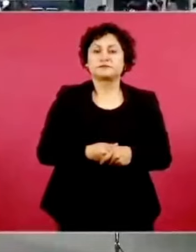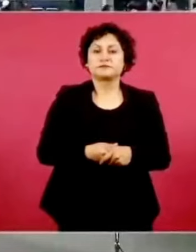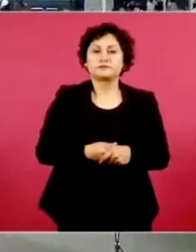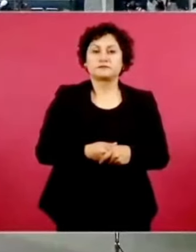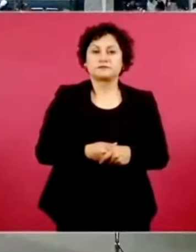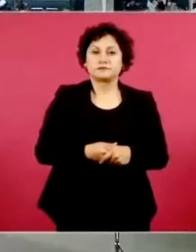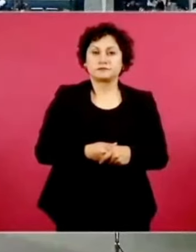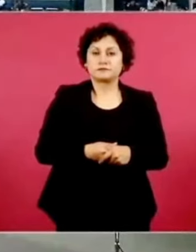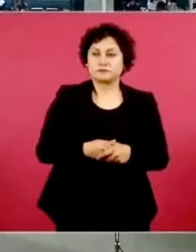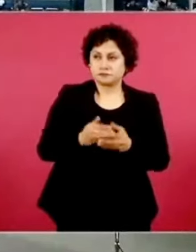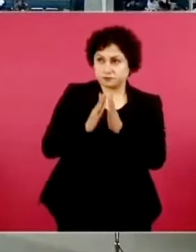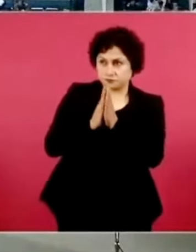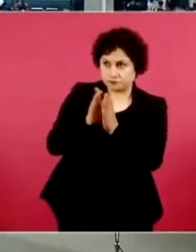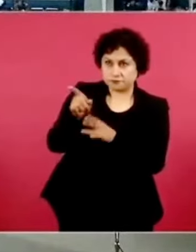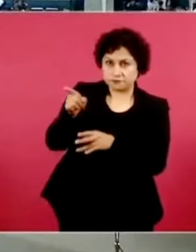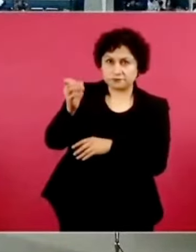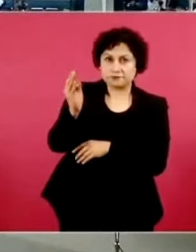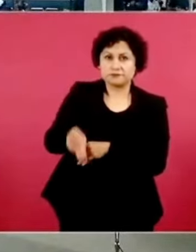que acepte.